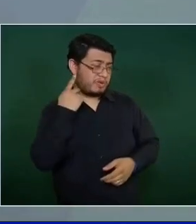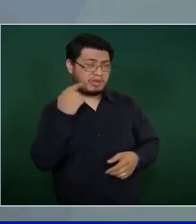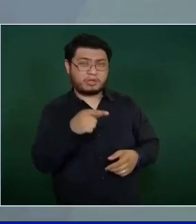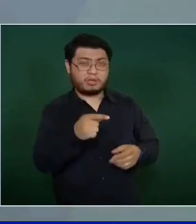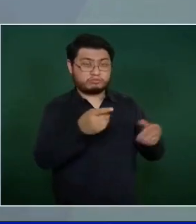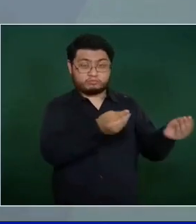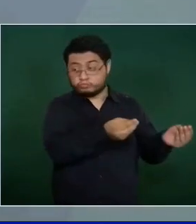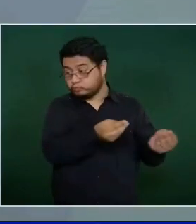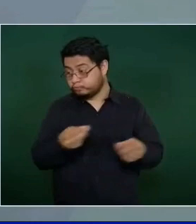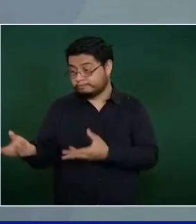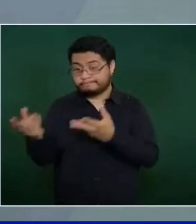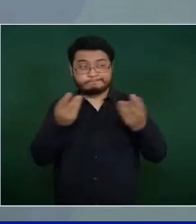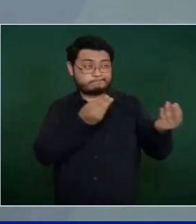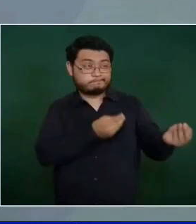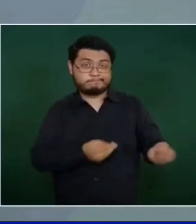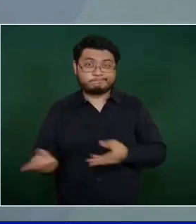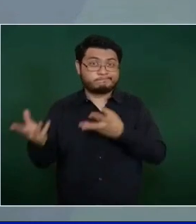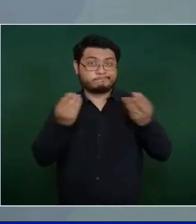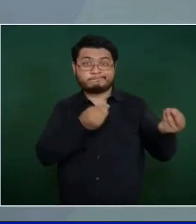hasta hace poco,